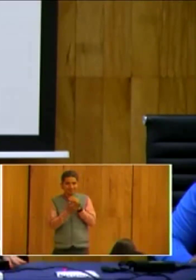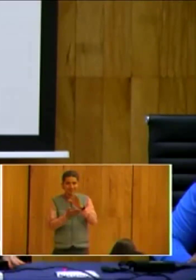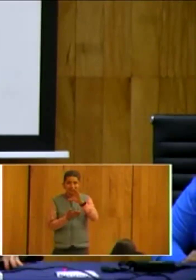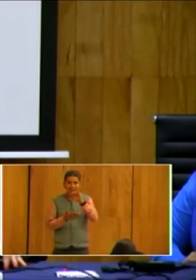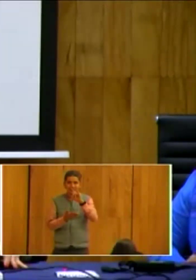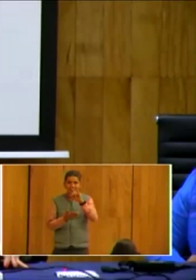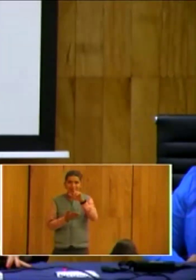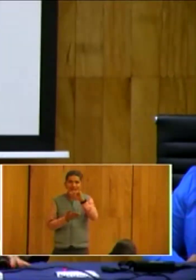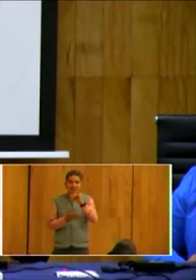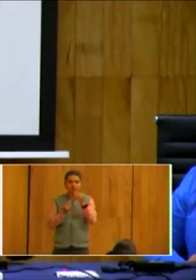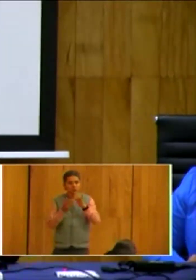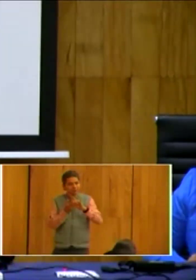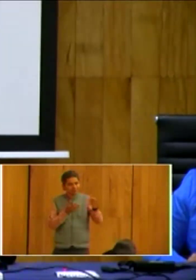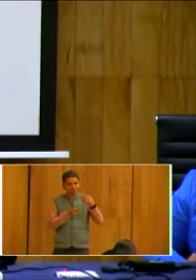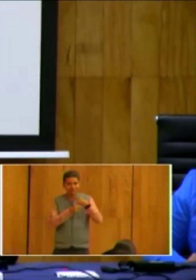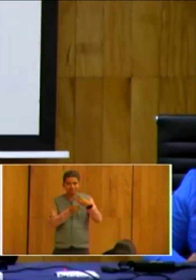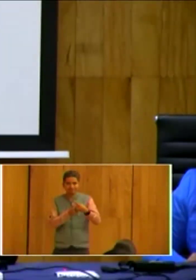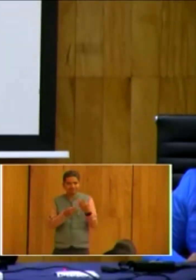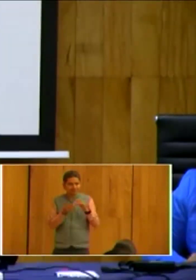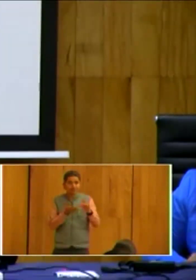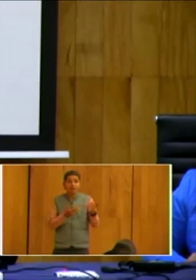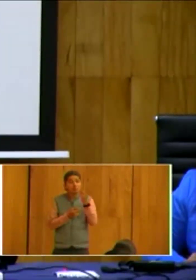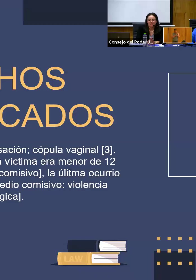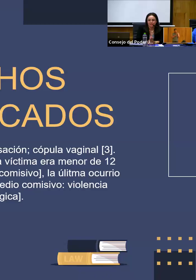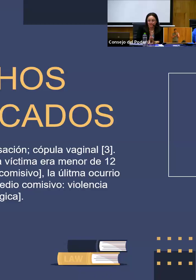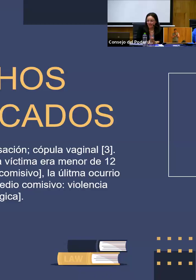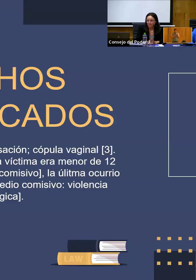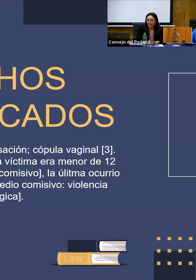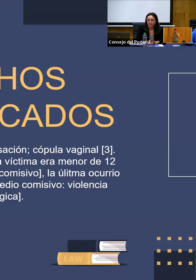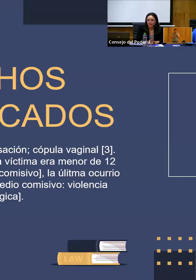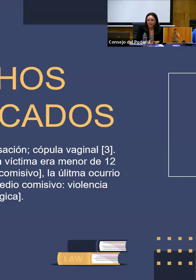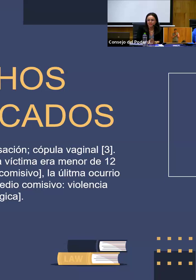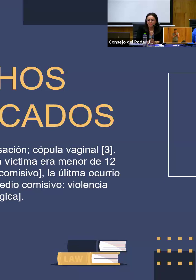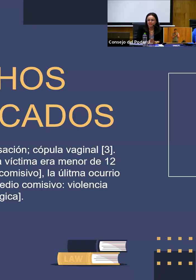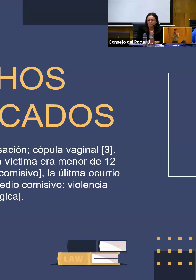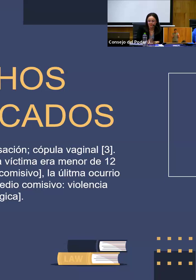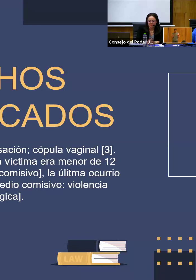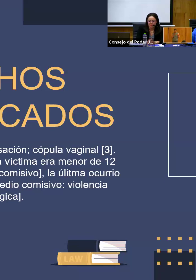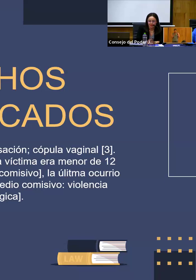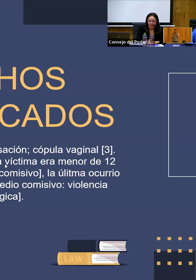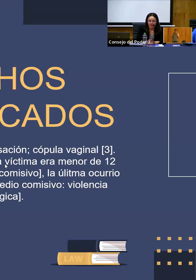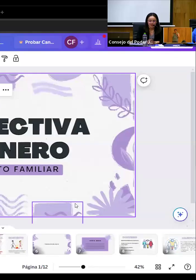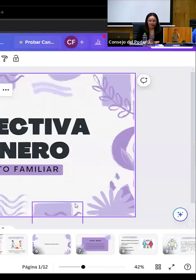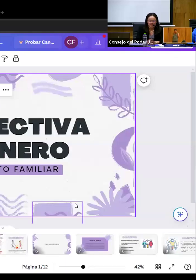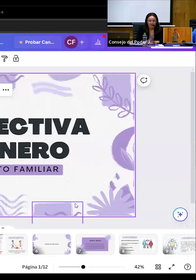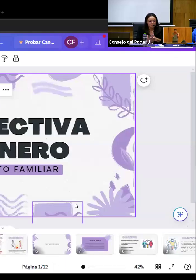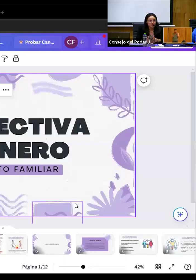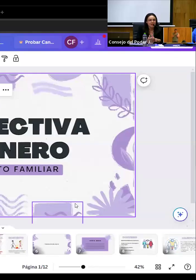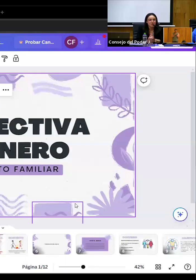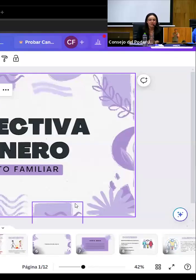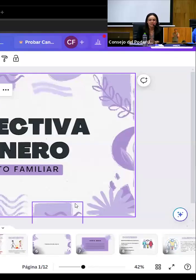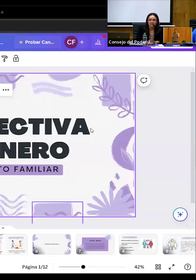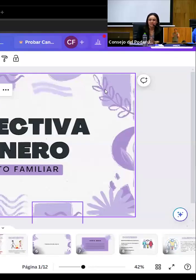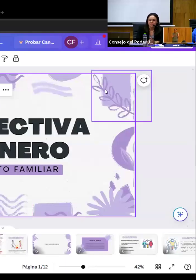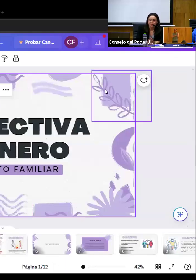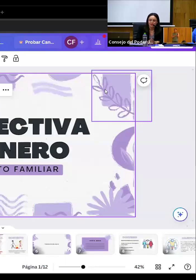su invitación, me había dicho que esta mesa de análisis se trataba de exponer